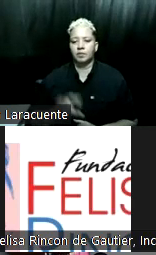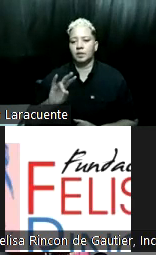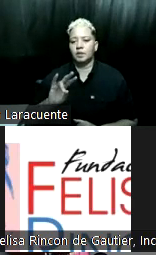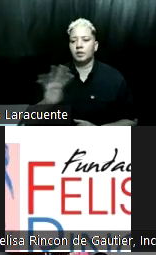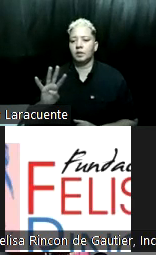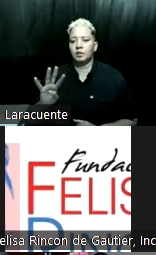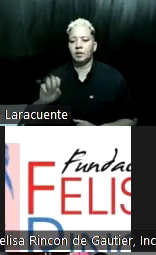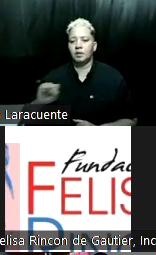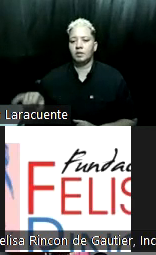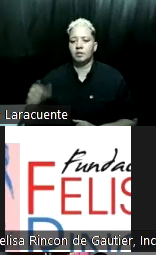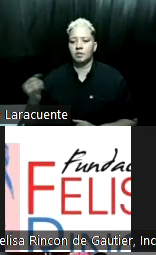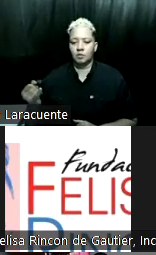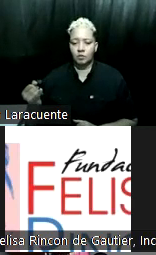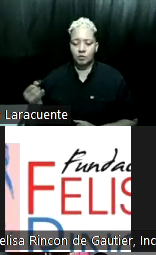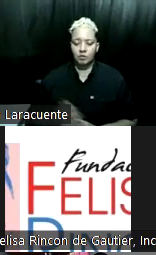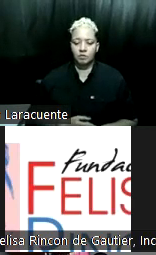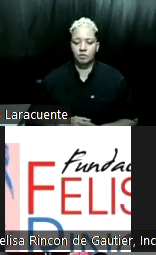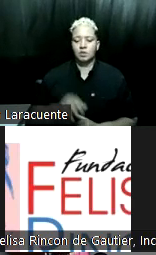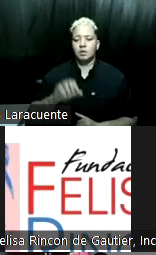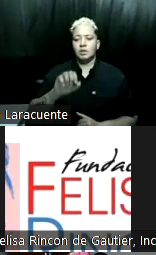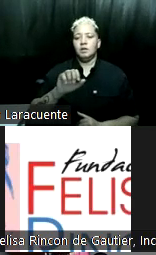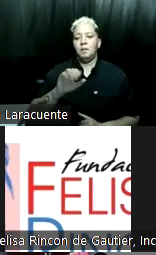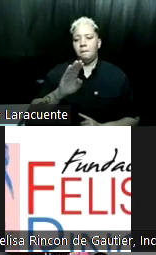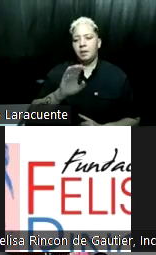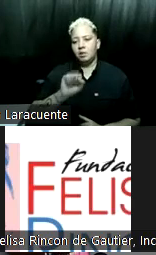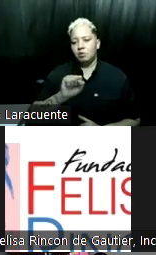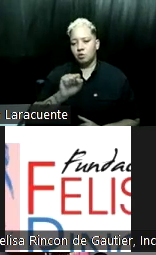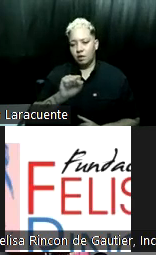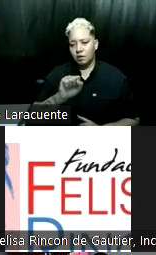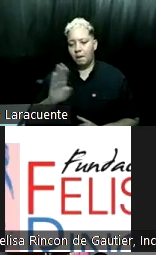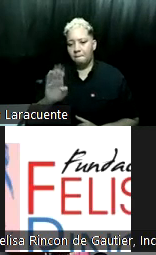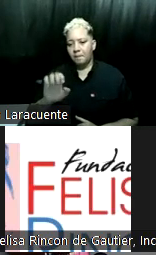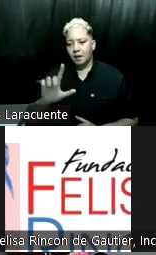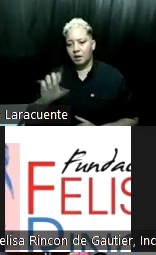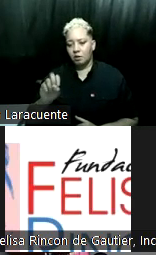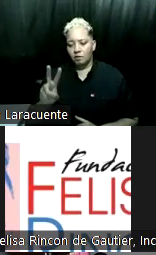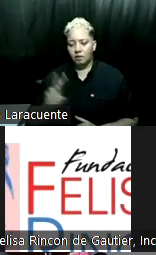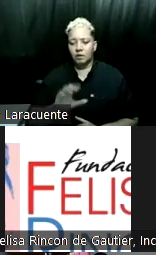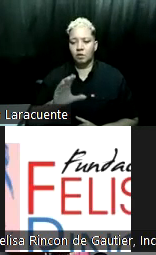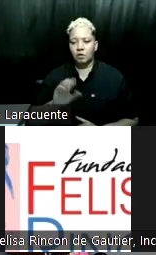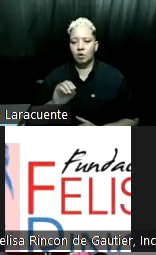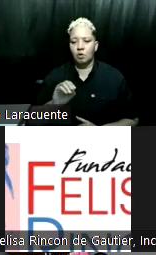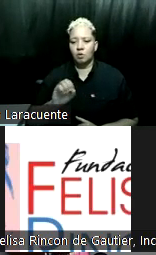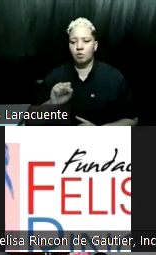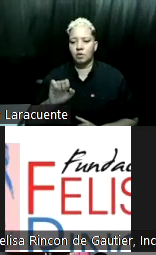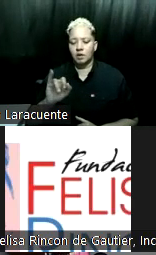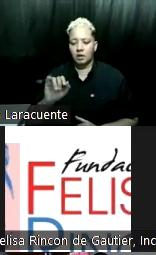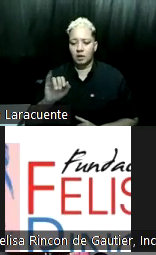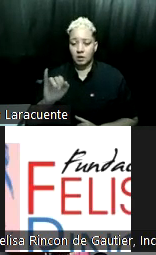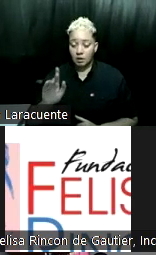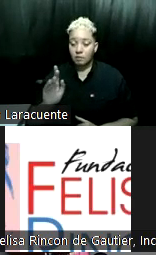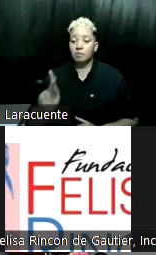74 en San Juan. Estos fueron Sergei Belov, Kresimir Kosic y Ubiratán